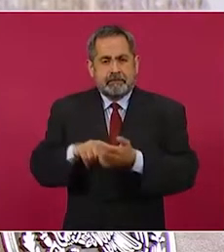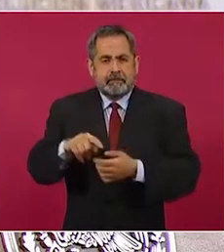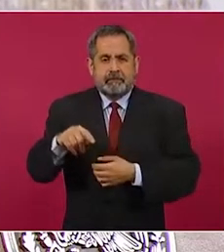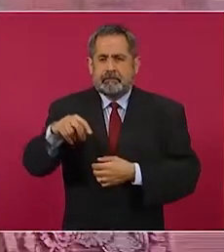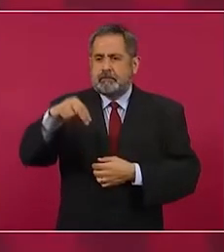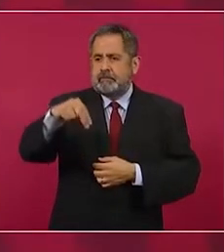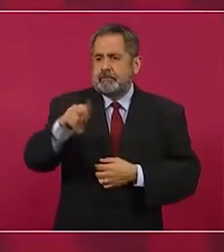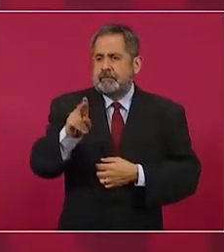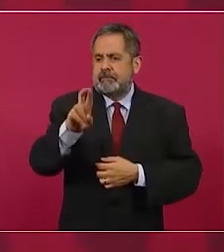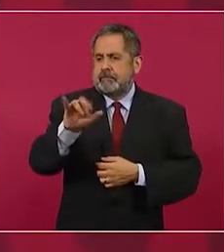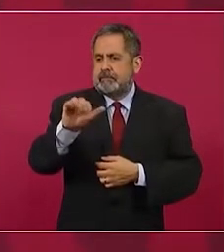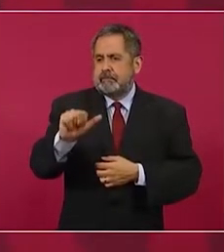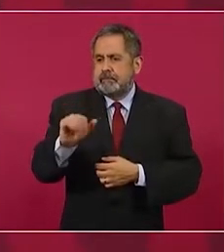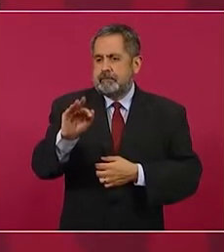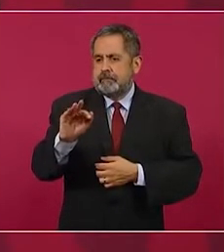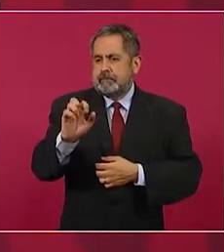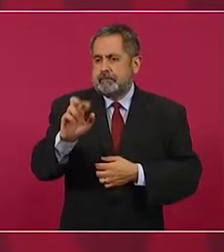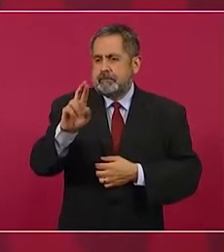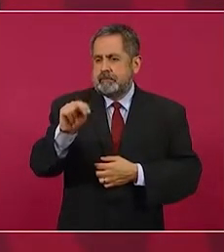Fernández.